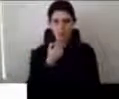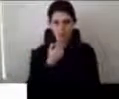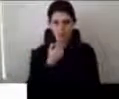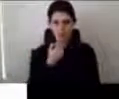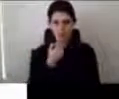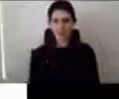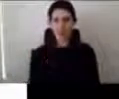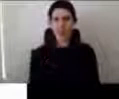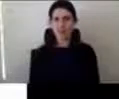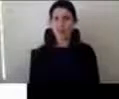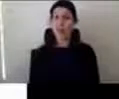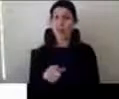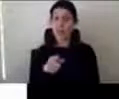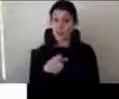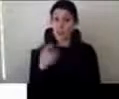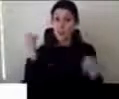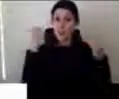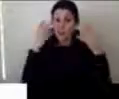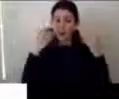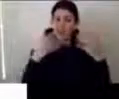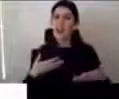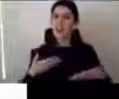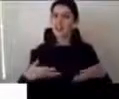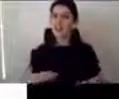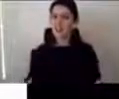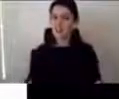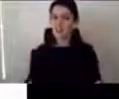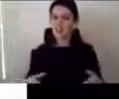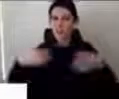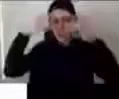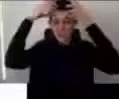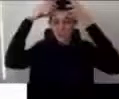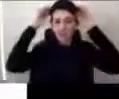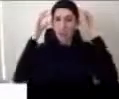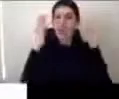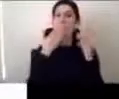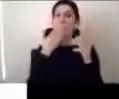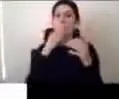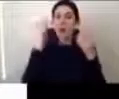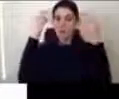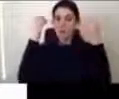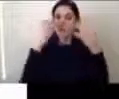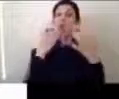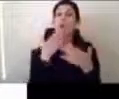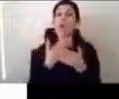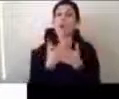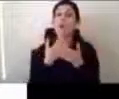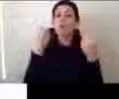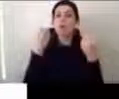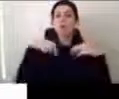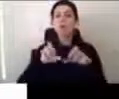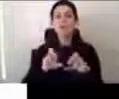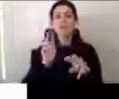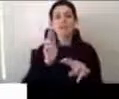Y ahí entramos al aprendizaje activo. El cerebro aprende mejor cuando tiene la oportunidad de hacer.